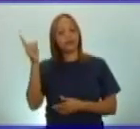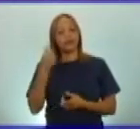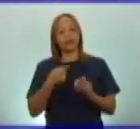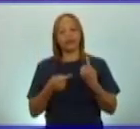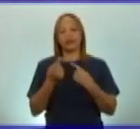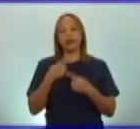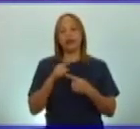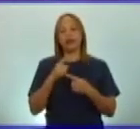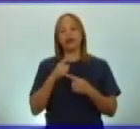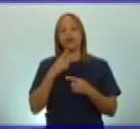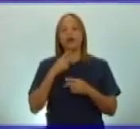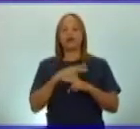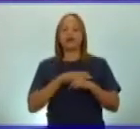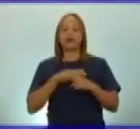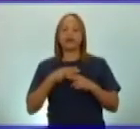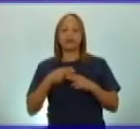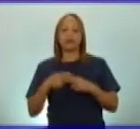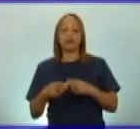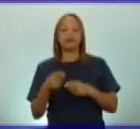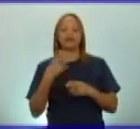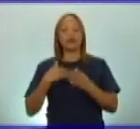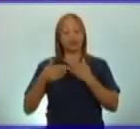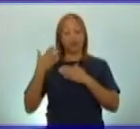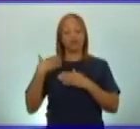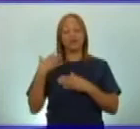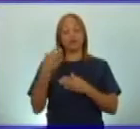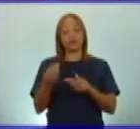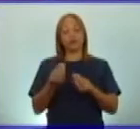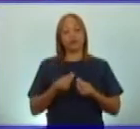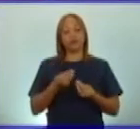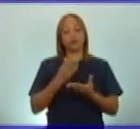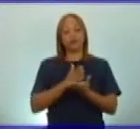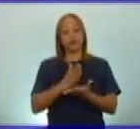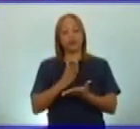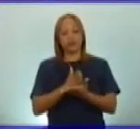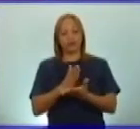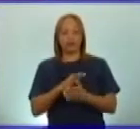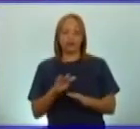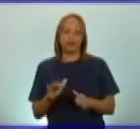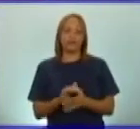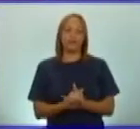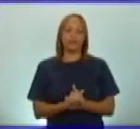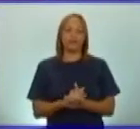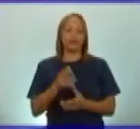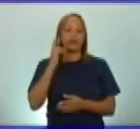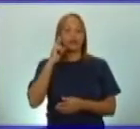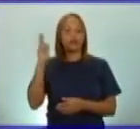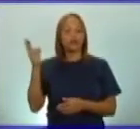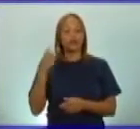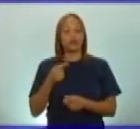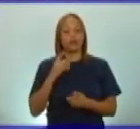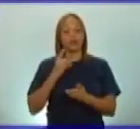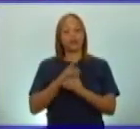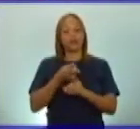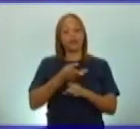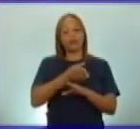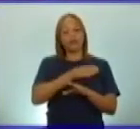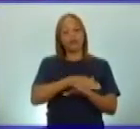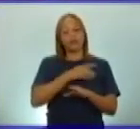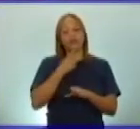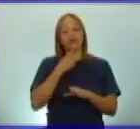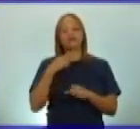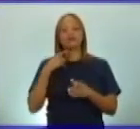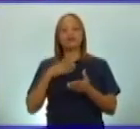la historia contemporánea que ya ustedes han recibido en cada una de sus instituciones educativas. Recuerden que en el encuentro anterior estuvimos transitando un